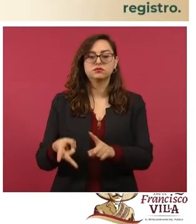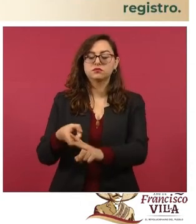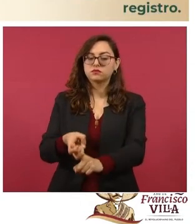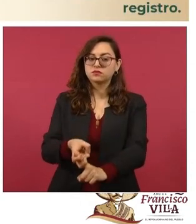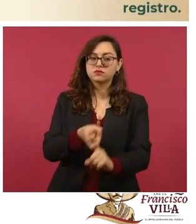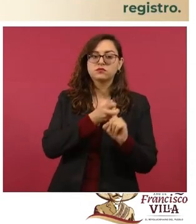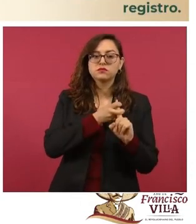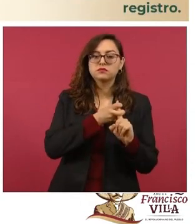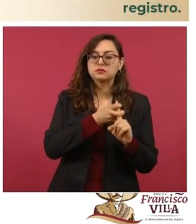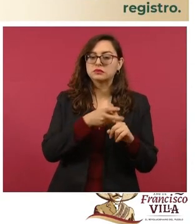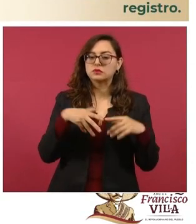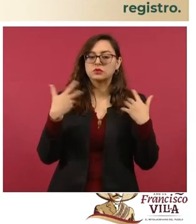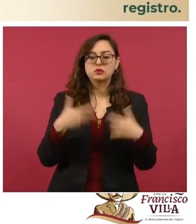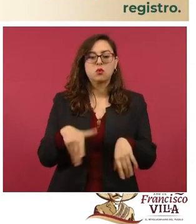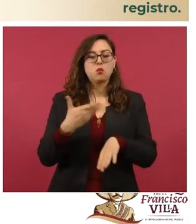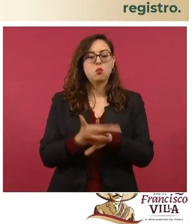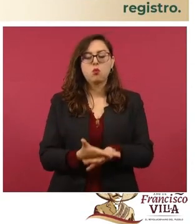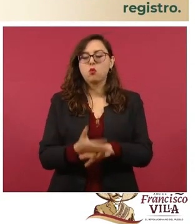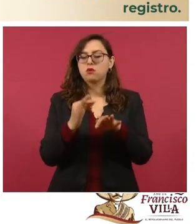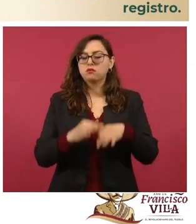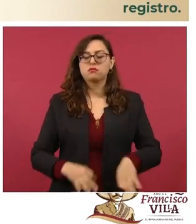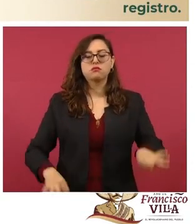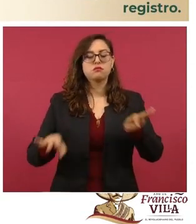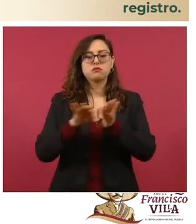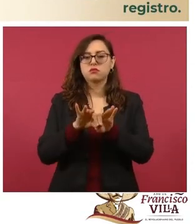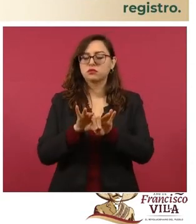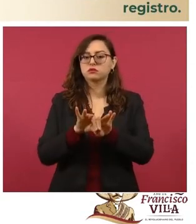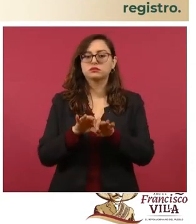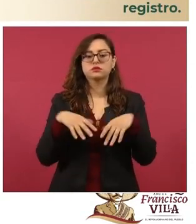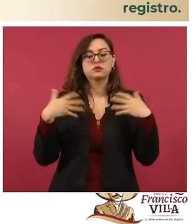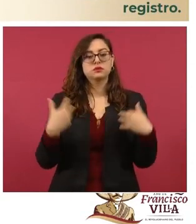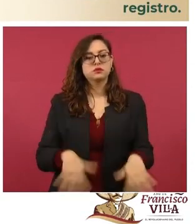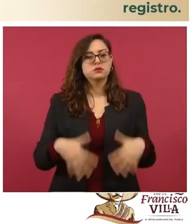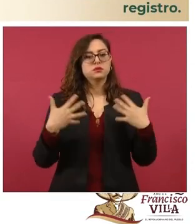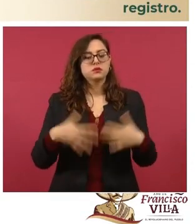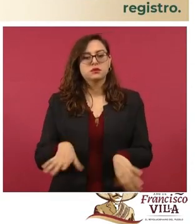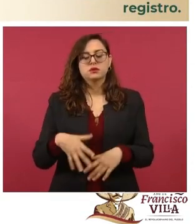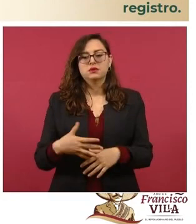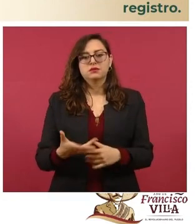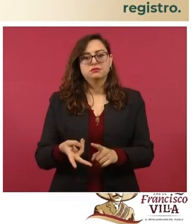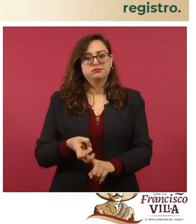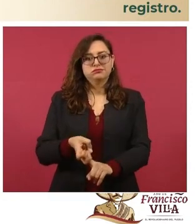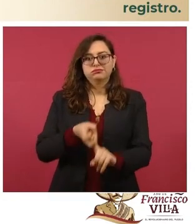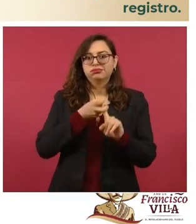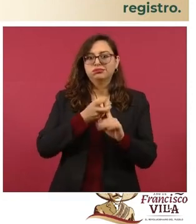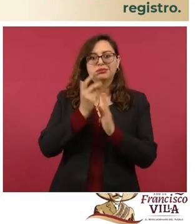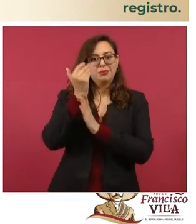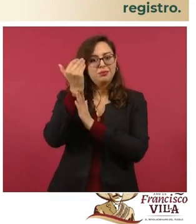Desde que se tiene registro, nunca se había logrado esto.